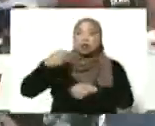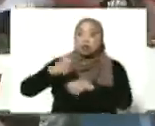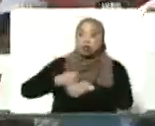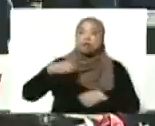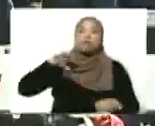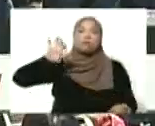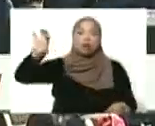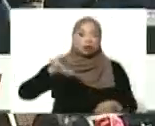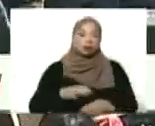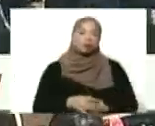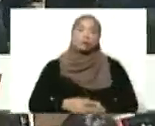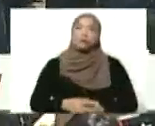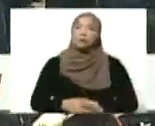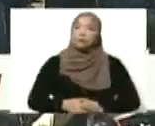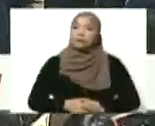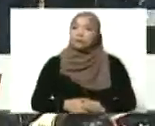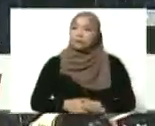patria.